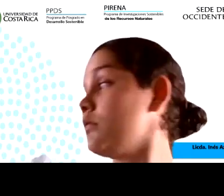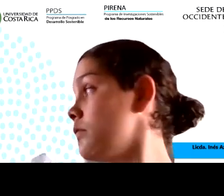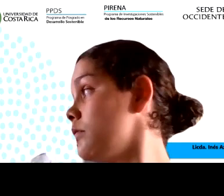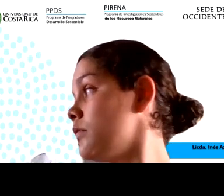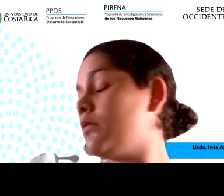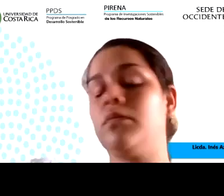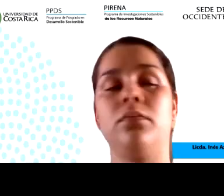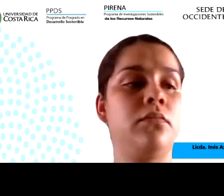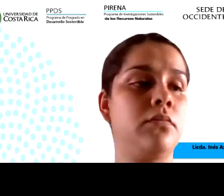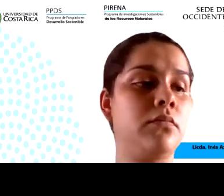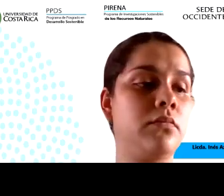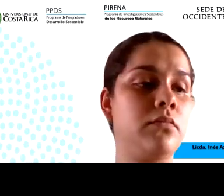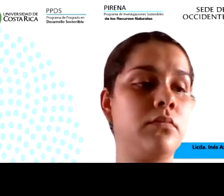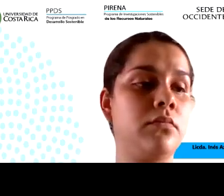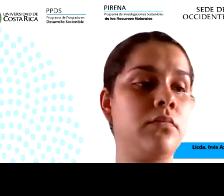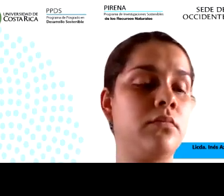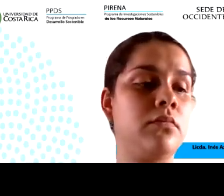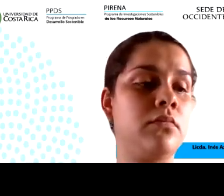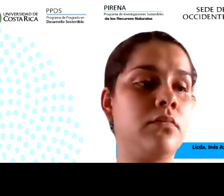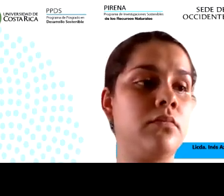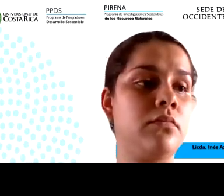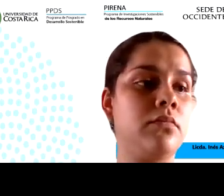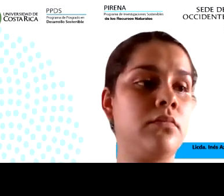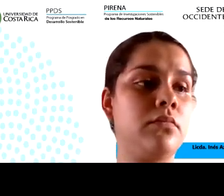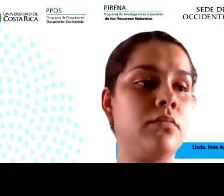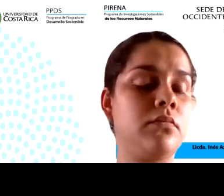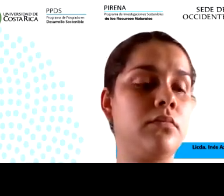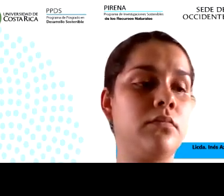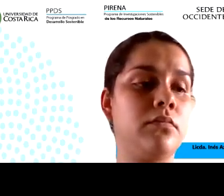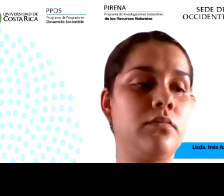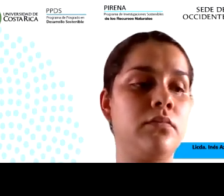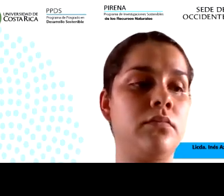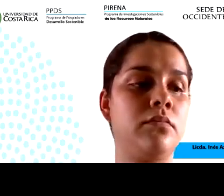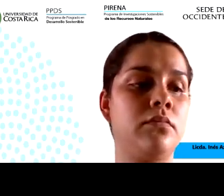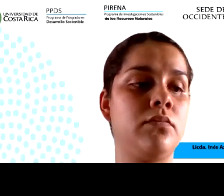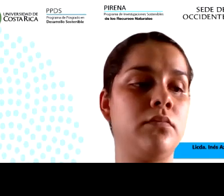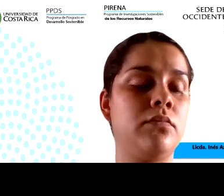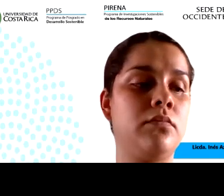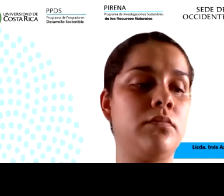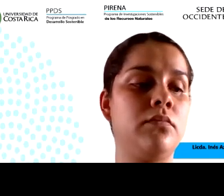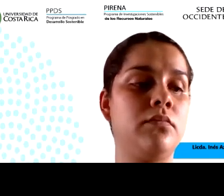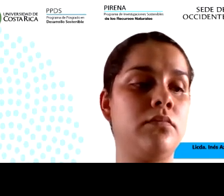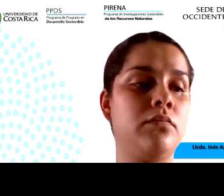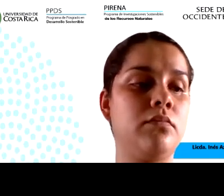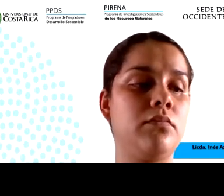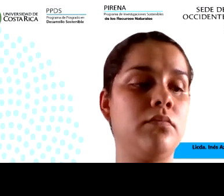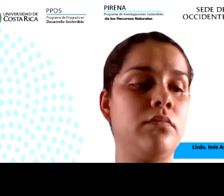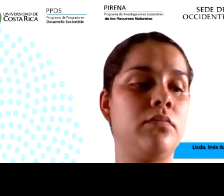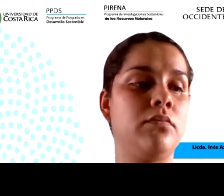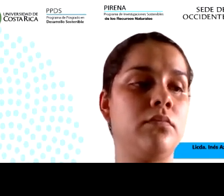donde hay mayor concentración de recursos y que por lo tanto tiene una calidad de hábitat. Este HCI que pretendo